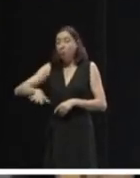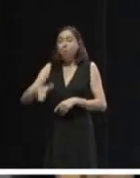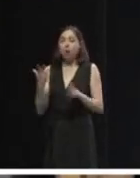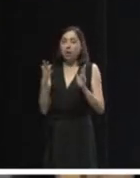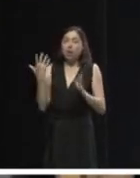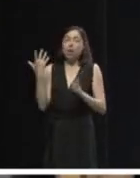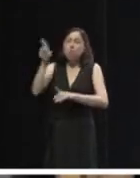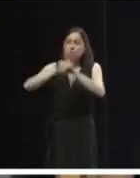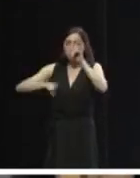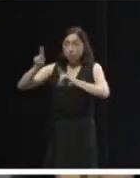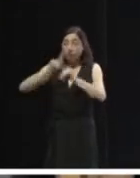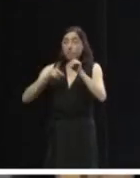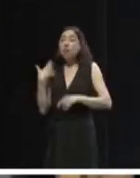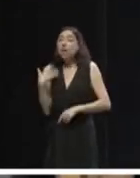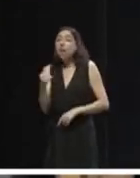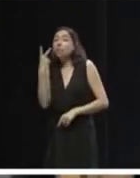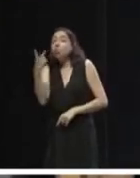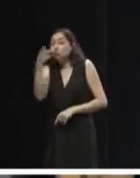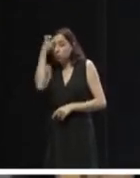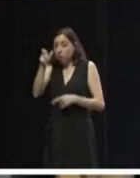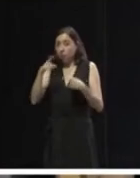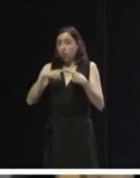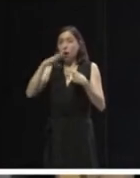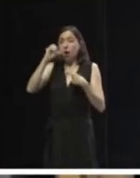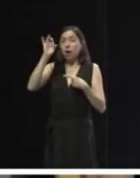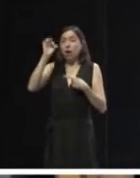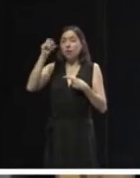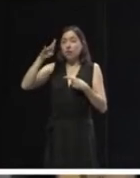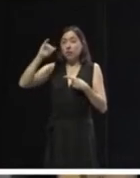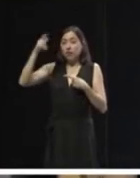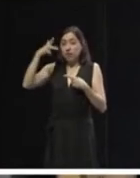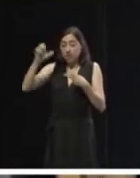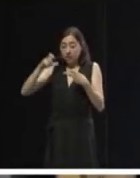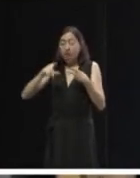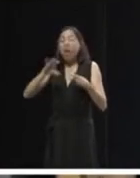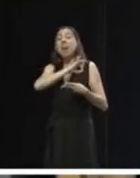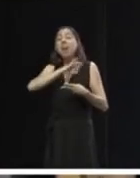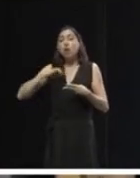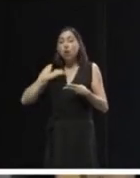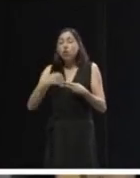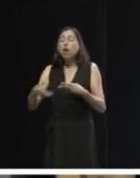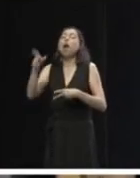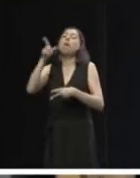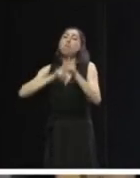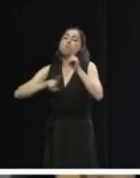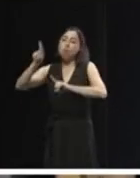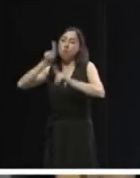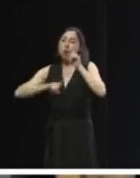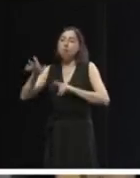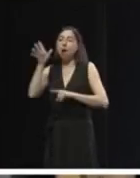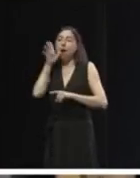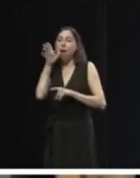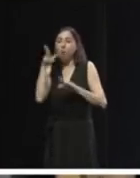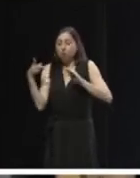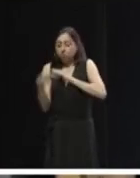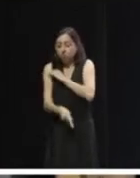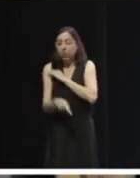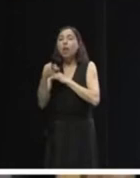yo sepa, dos pueblos como Casariche y Andalcóllar con problemas de suministro de agua. El agua es un